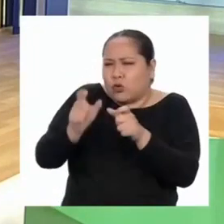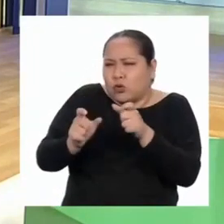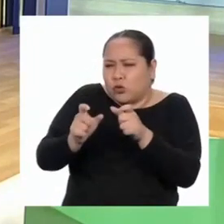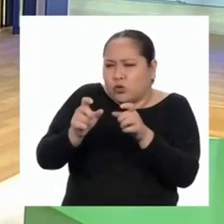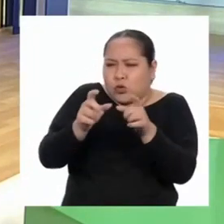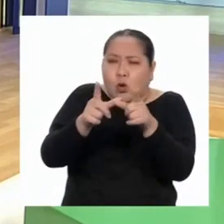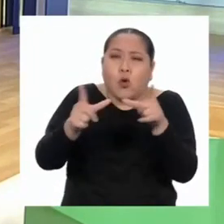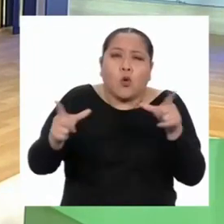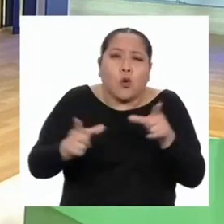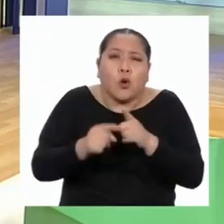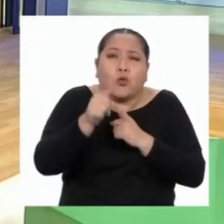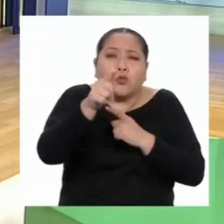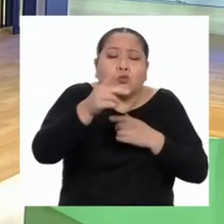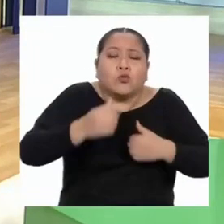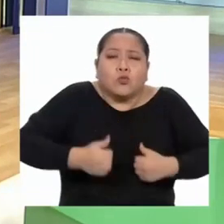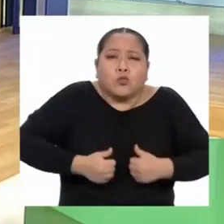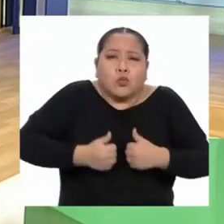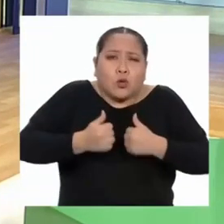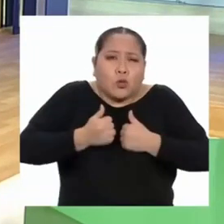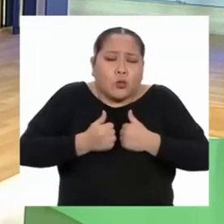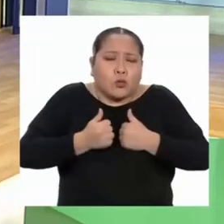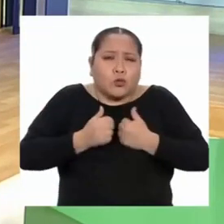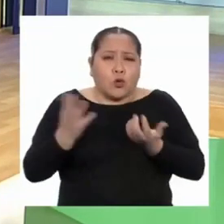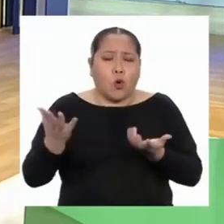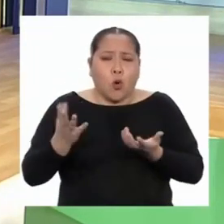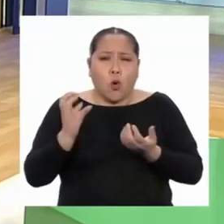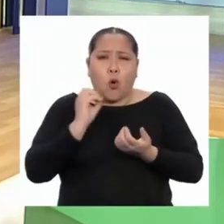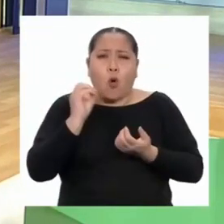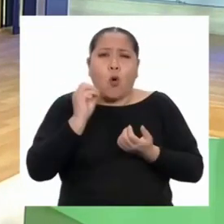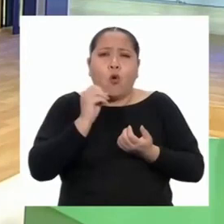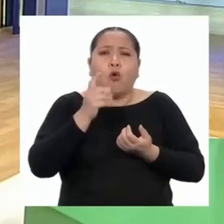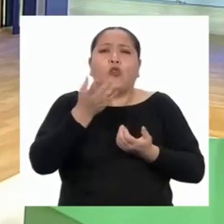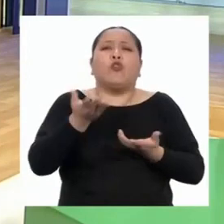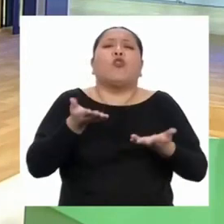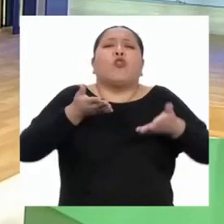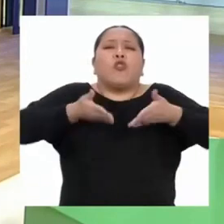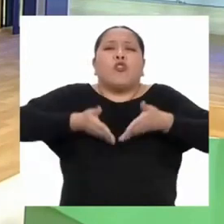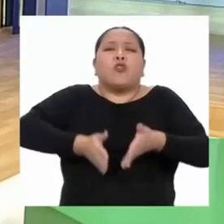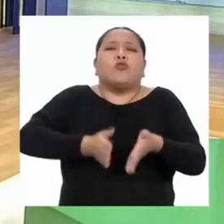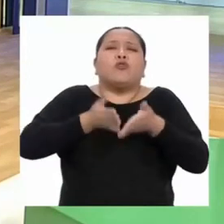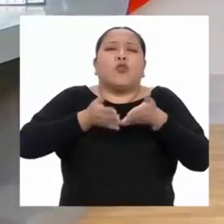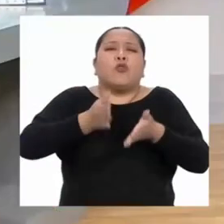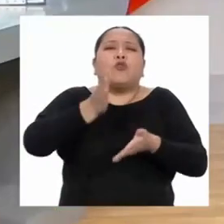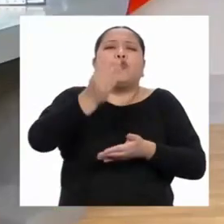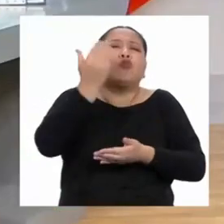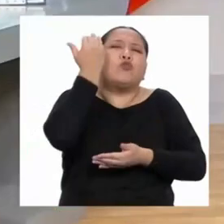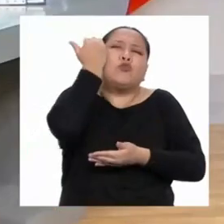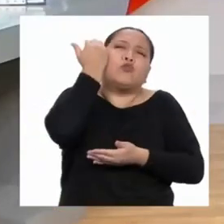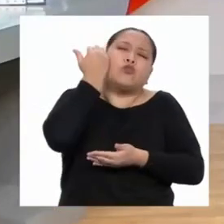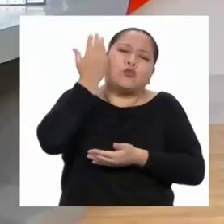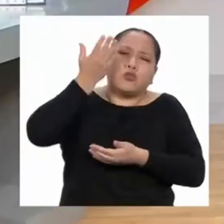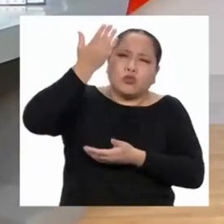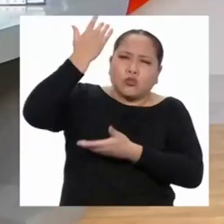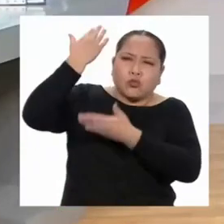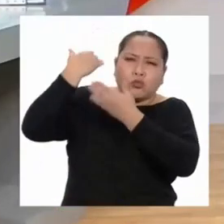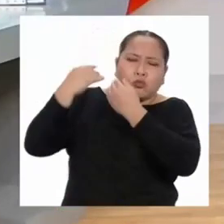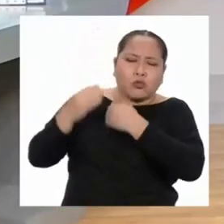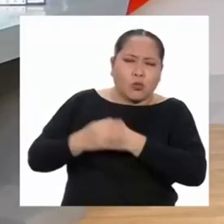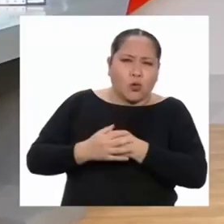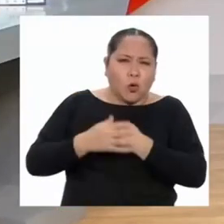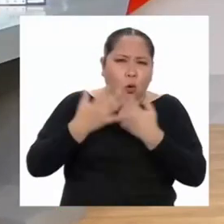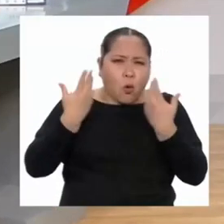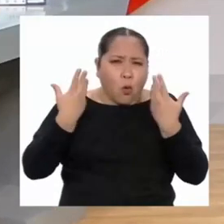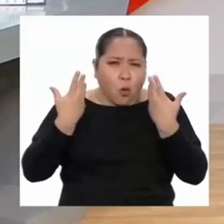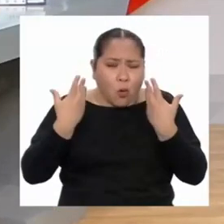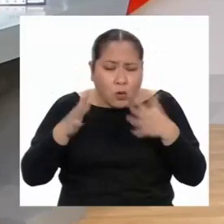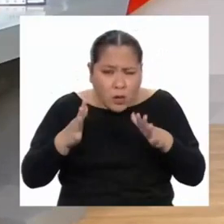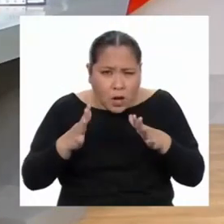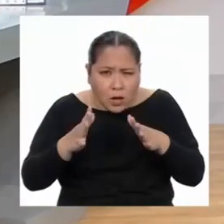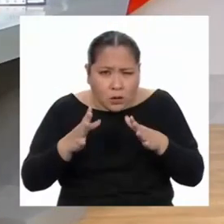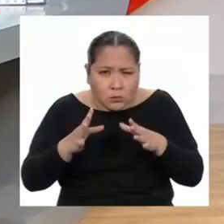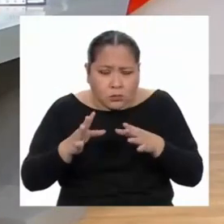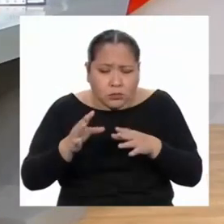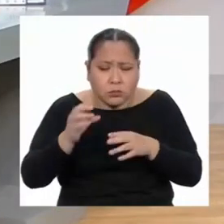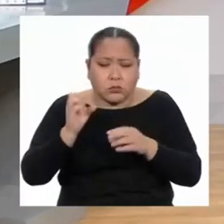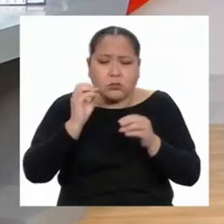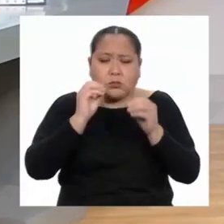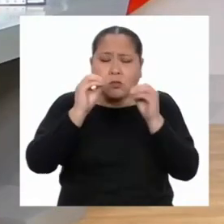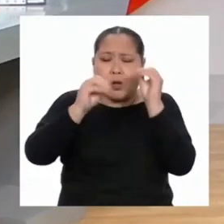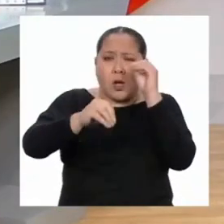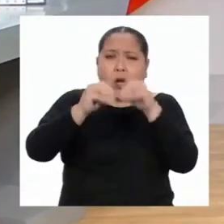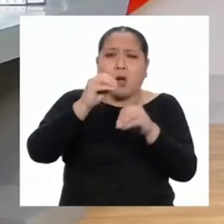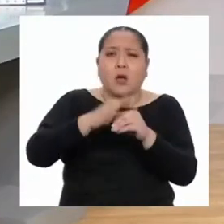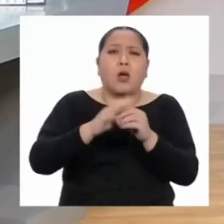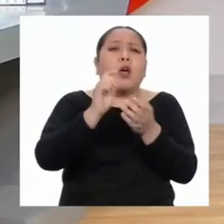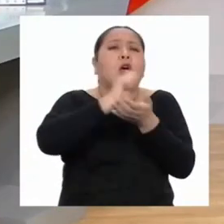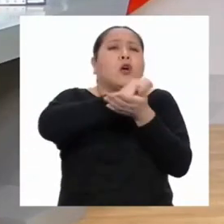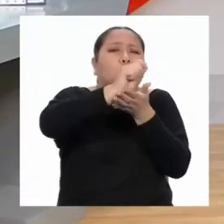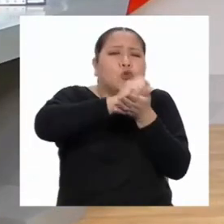en donde viven o del lugar de donde son sus antepasados. Cuando ya la tengan definida,